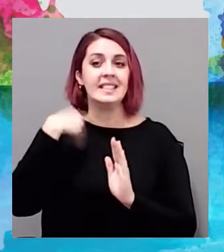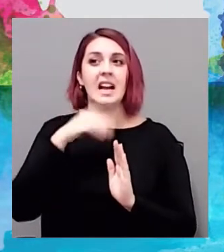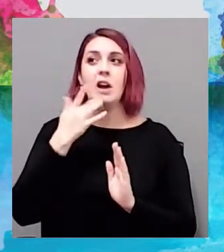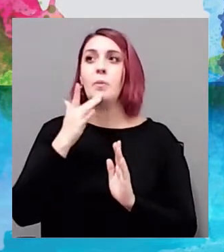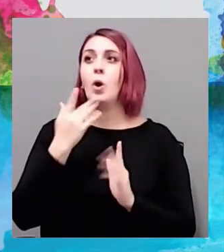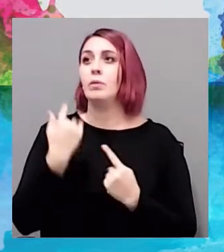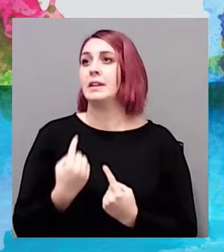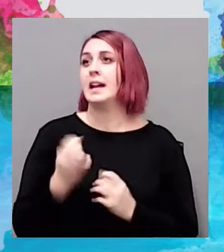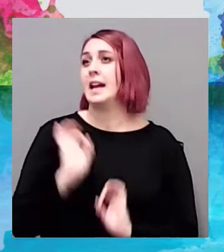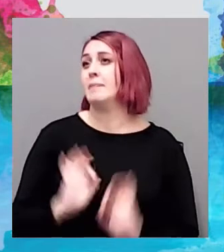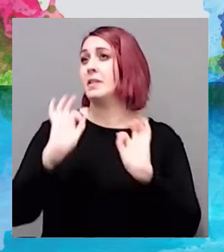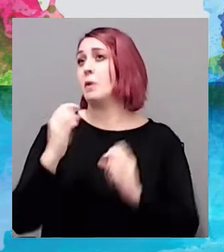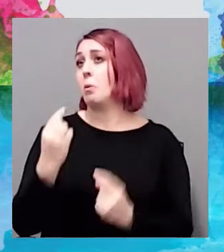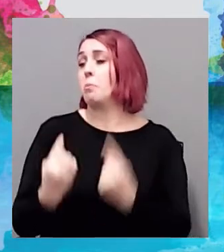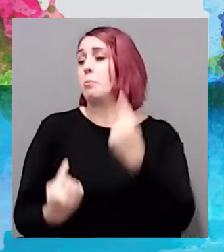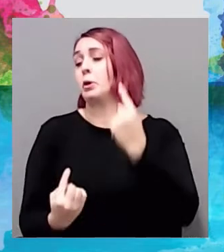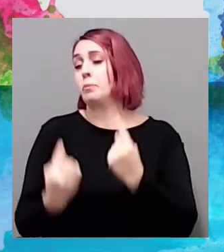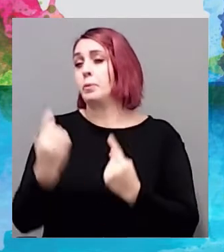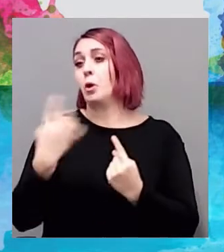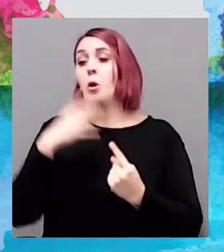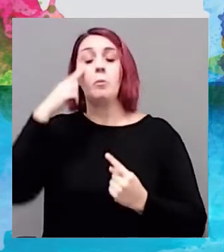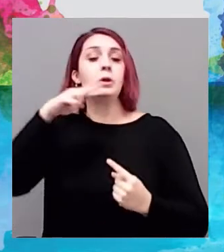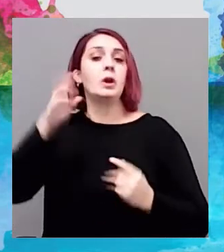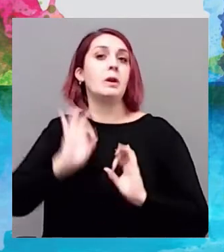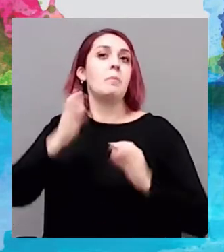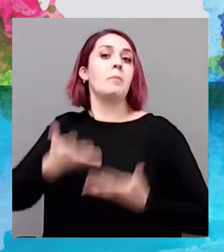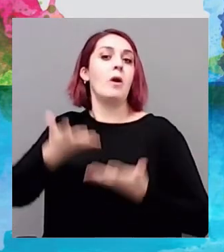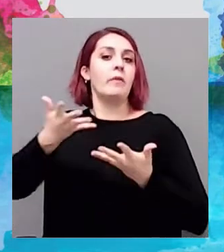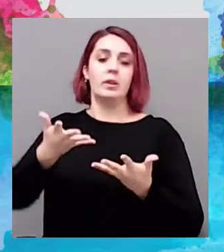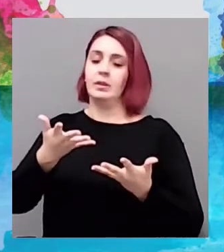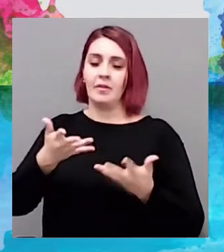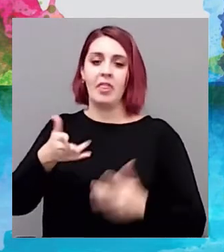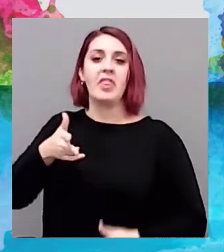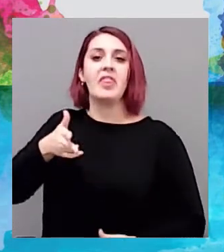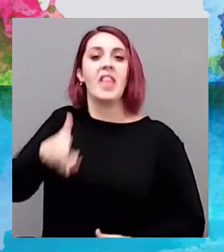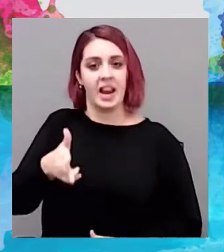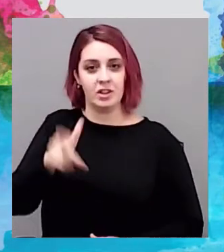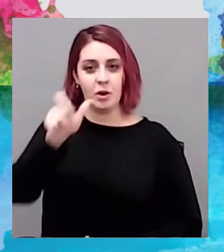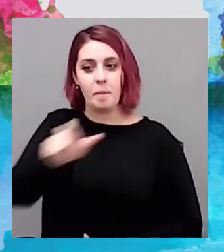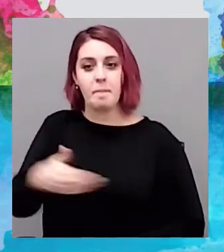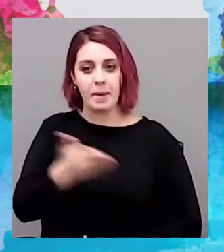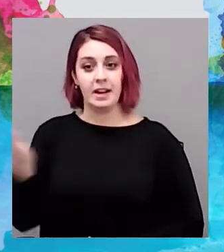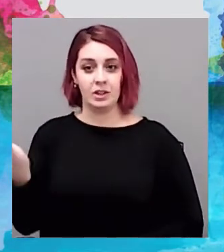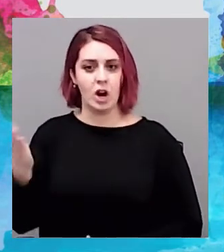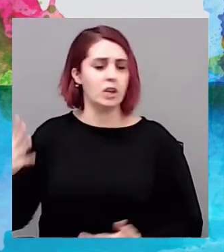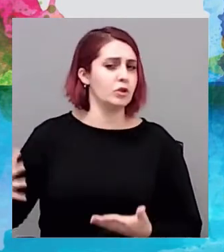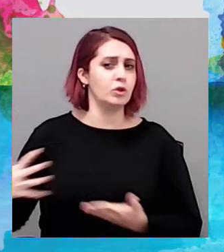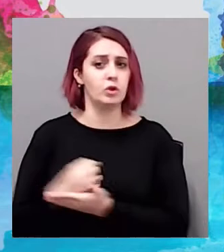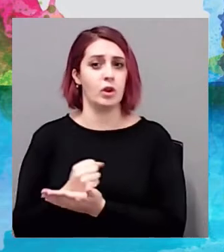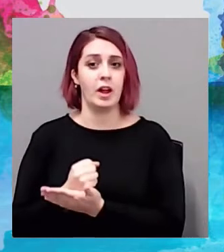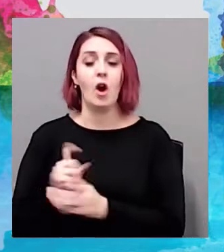que los museos pueden ofrecer, sino que es un derecho de las personas, de todas las personas, a